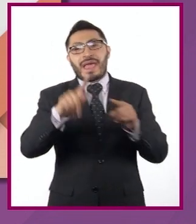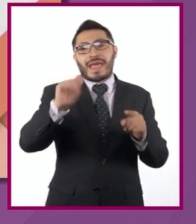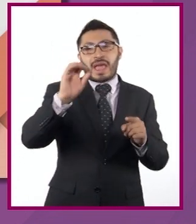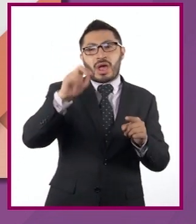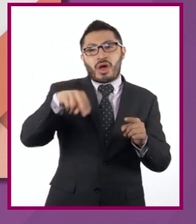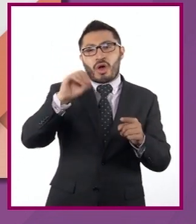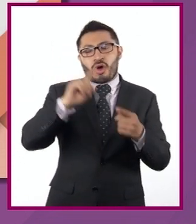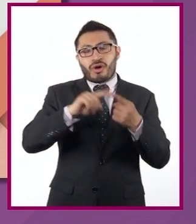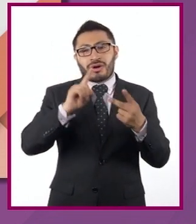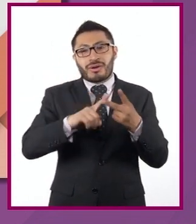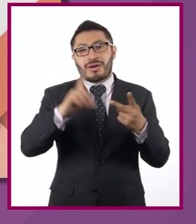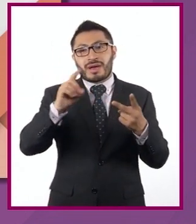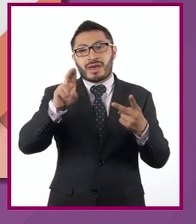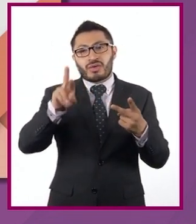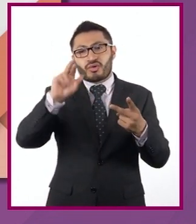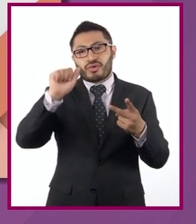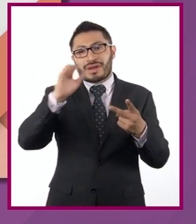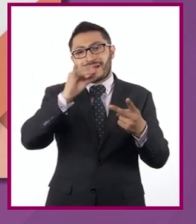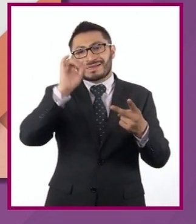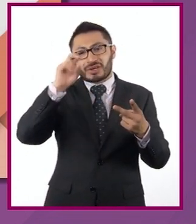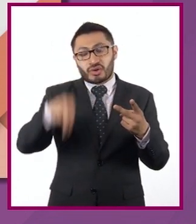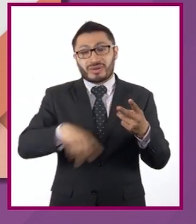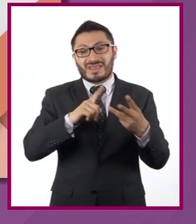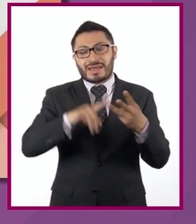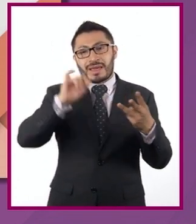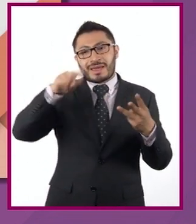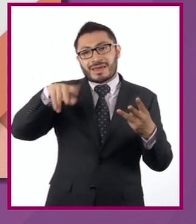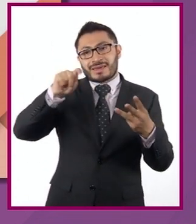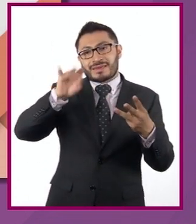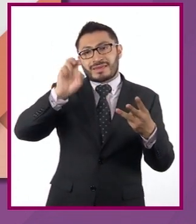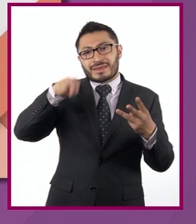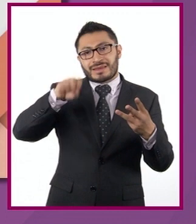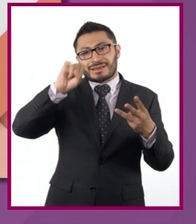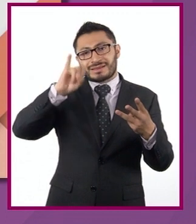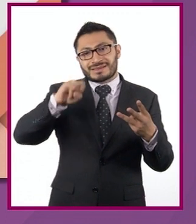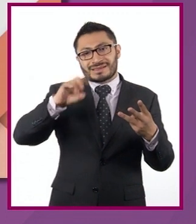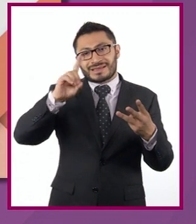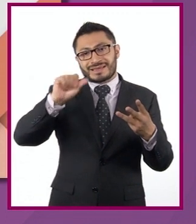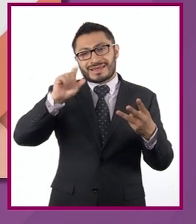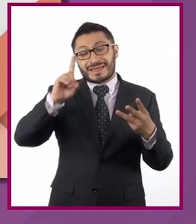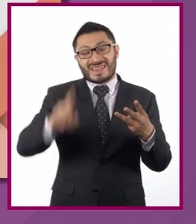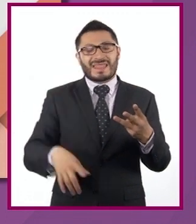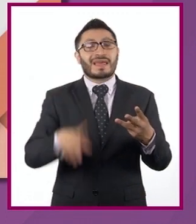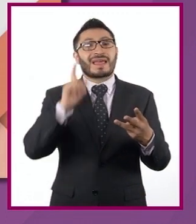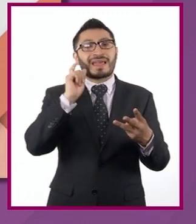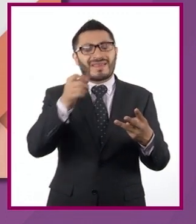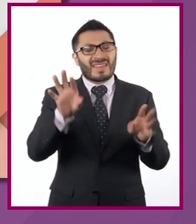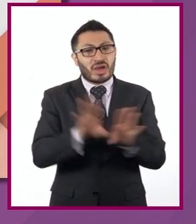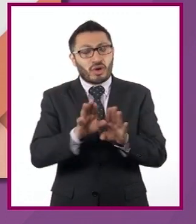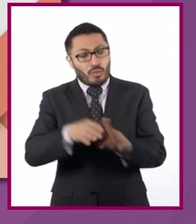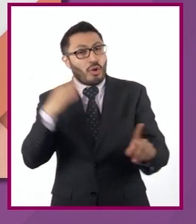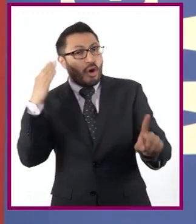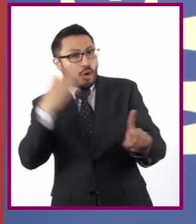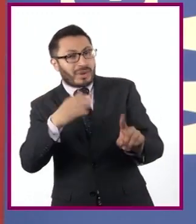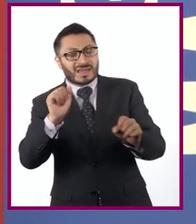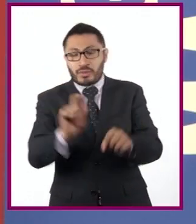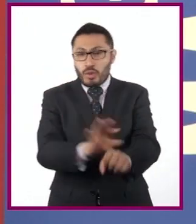la duración y la intensidad del sonido, y refleja un significado determinado, una intención o una